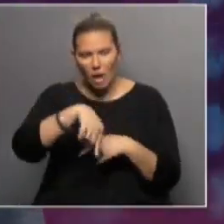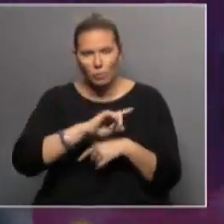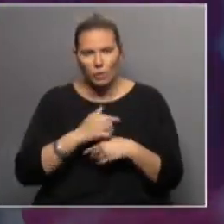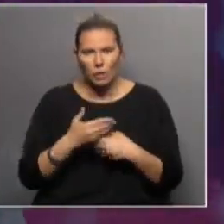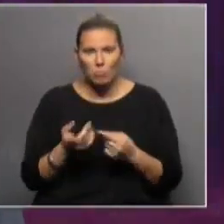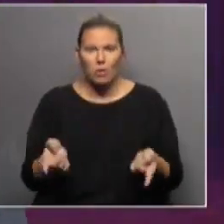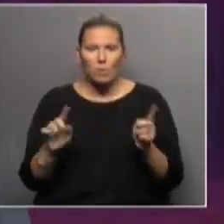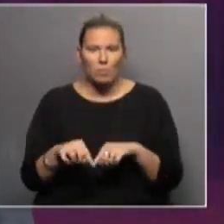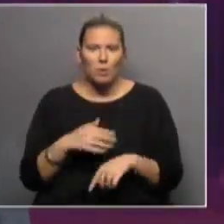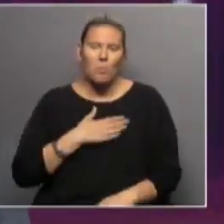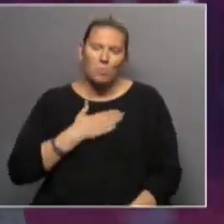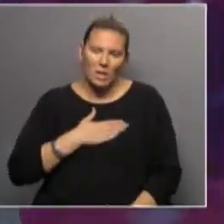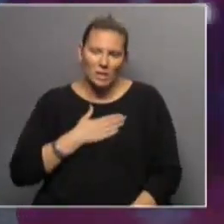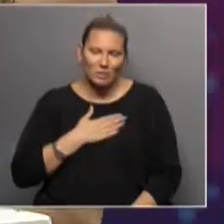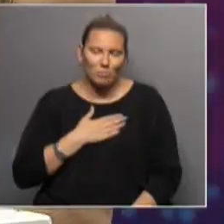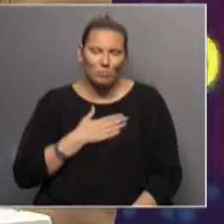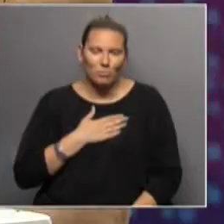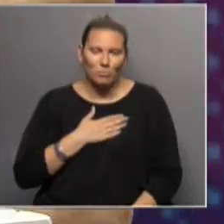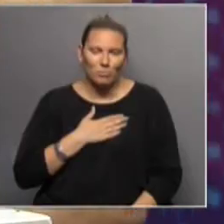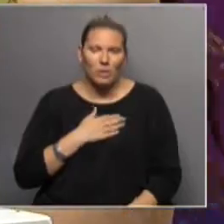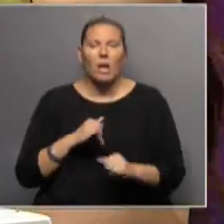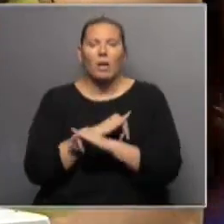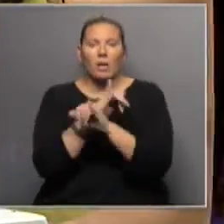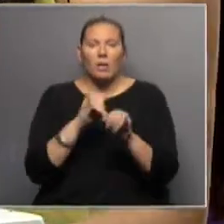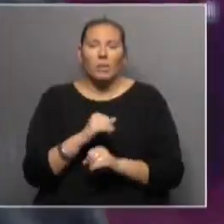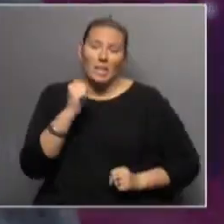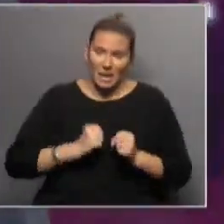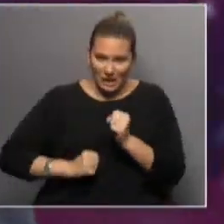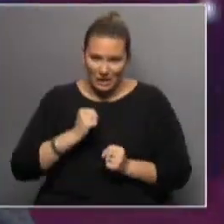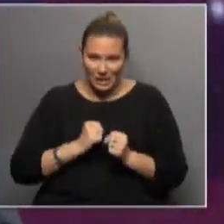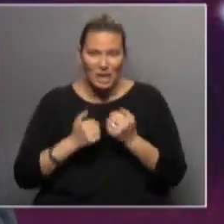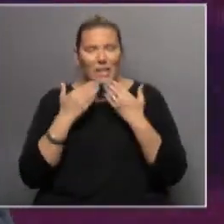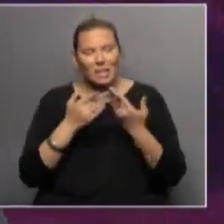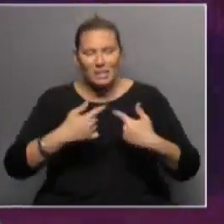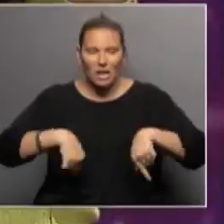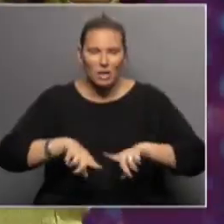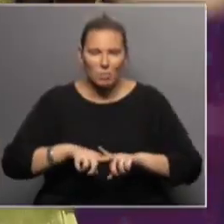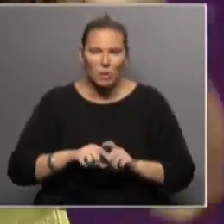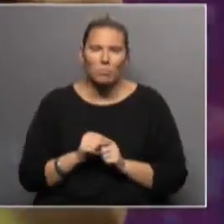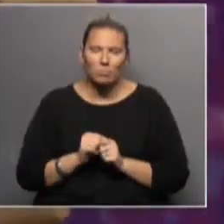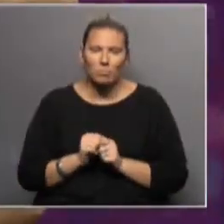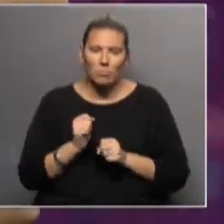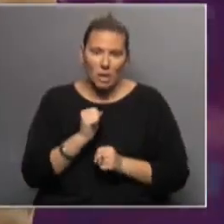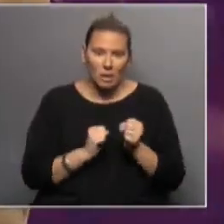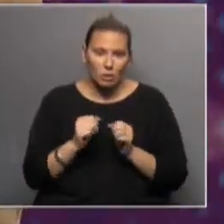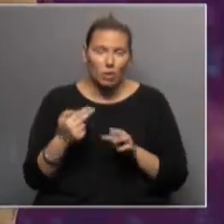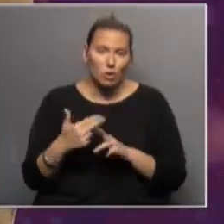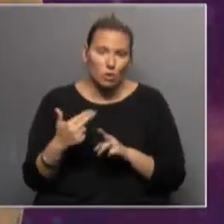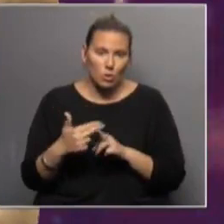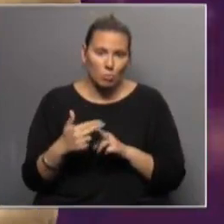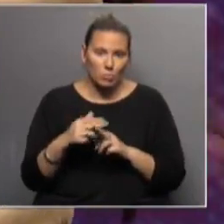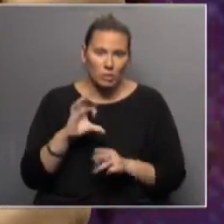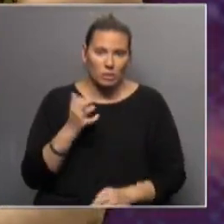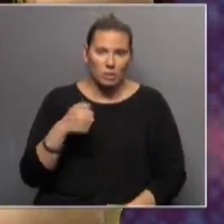por haber vuelto acá. Y no, un placer, por favor. Por favor. Bueno, y feliz San Felipe y Santiago para vos. Muchas gracias para todos. Maratón que, dicho sea de paso, lleva el nombre que llevaba a